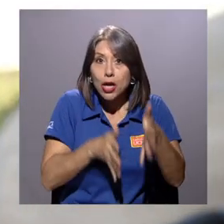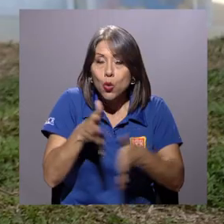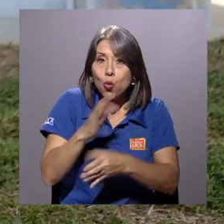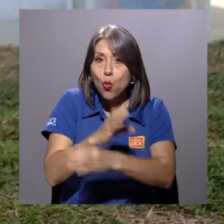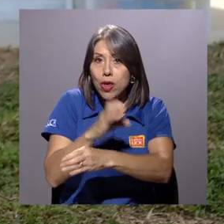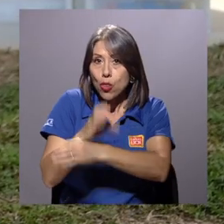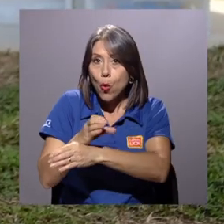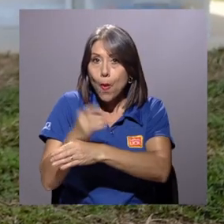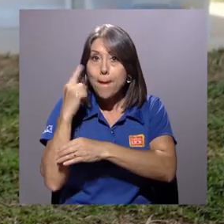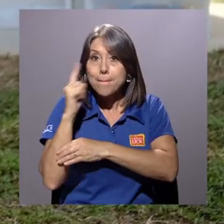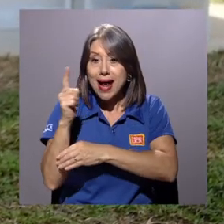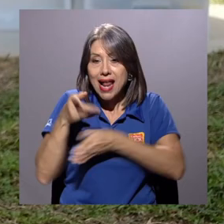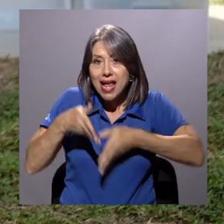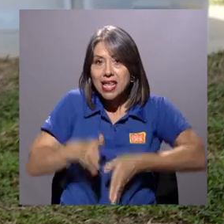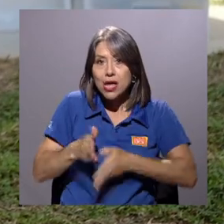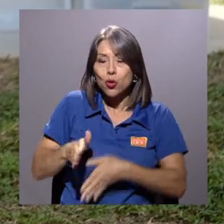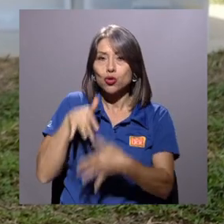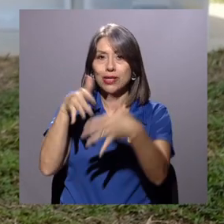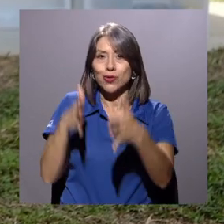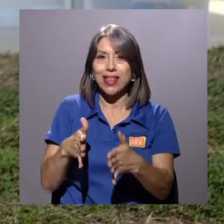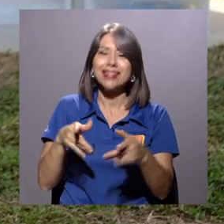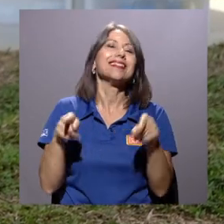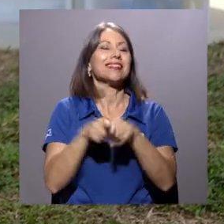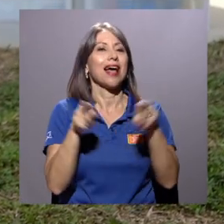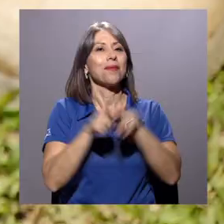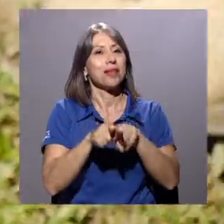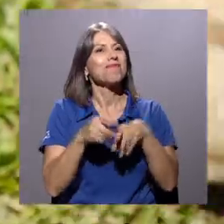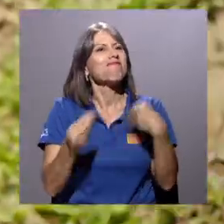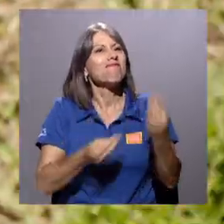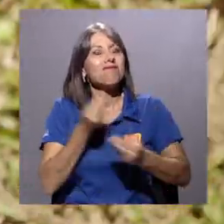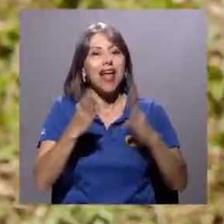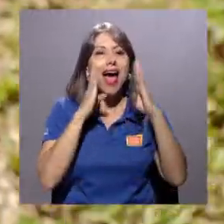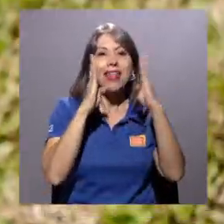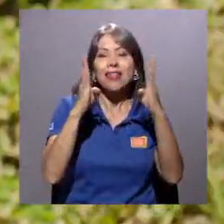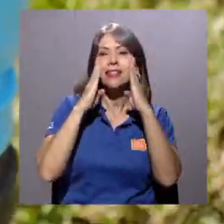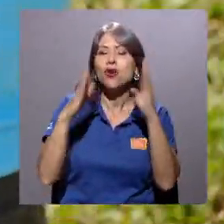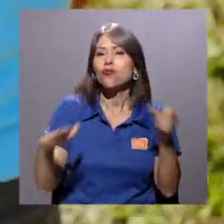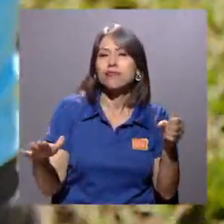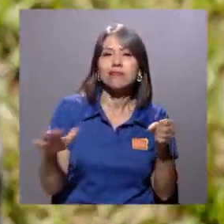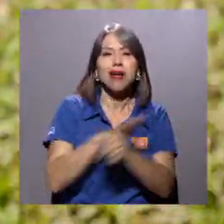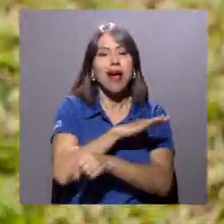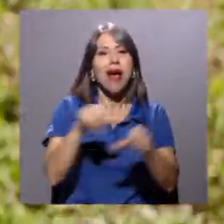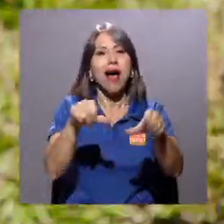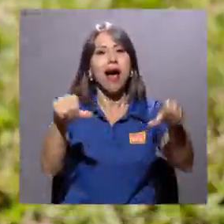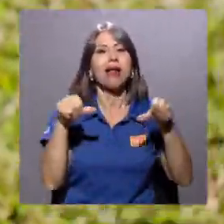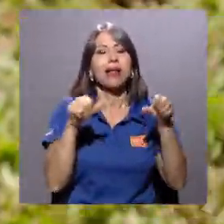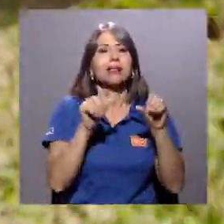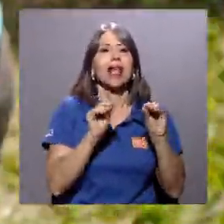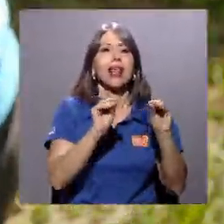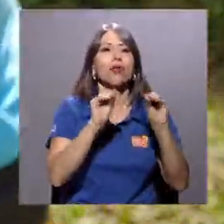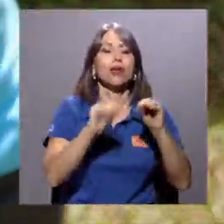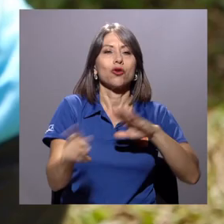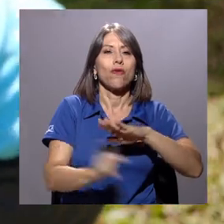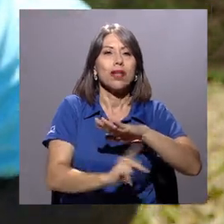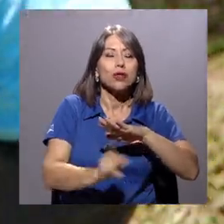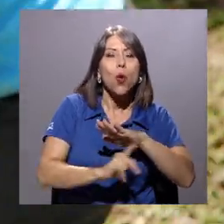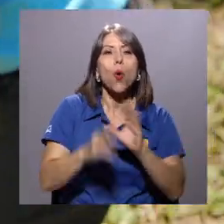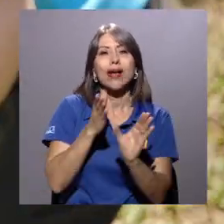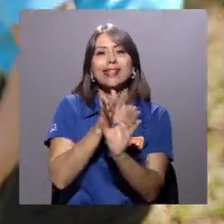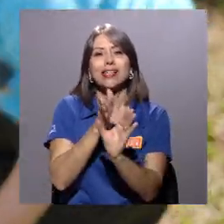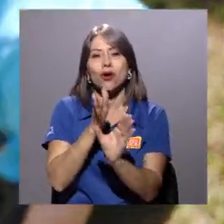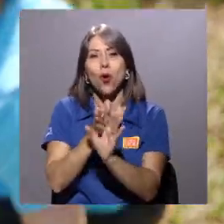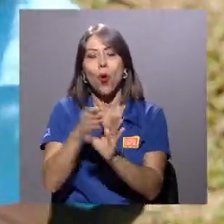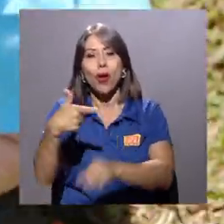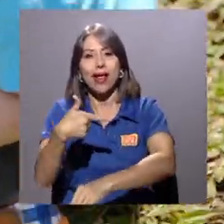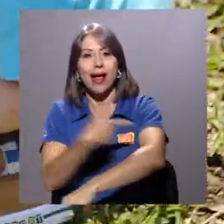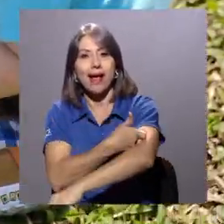a los hijos e hijas de los estudiantes, sino también de dar una atención integral en las áreas de educación preescolar,